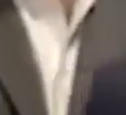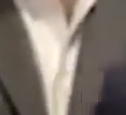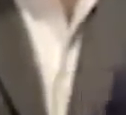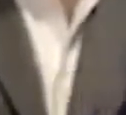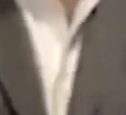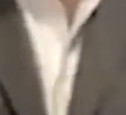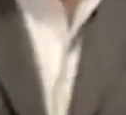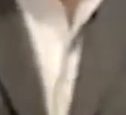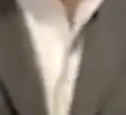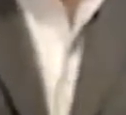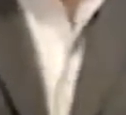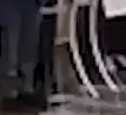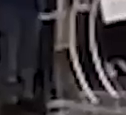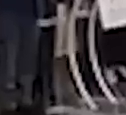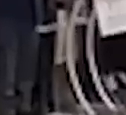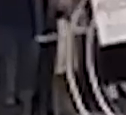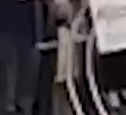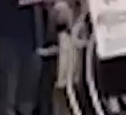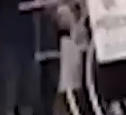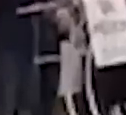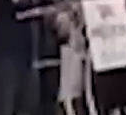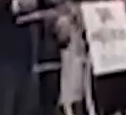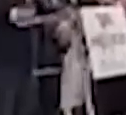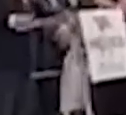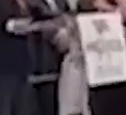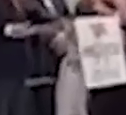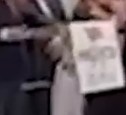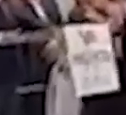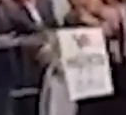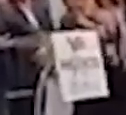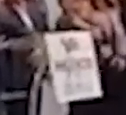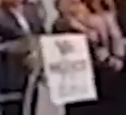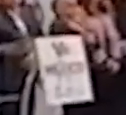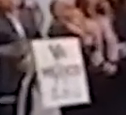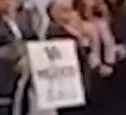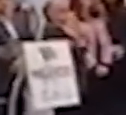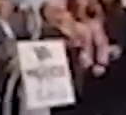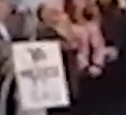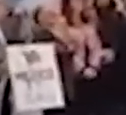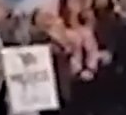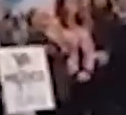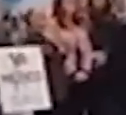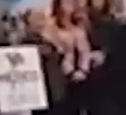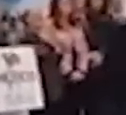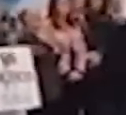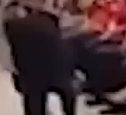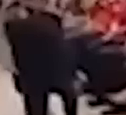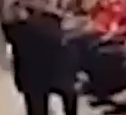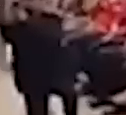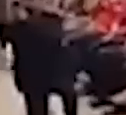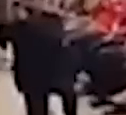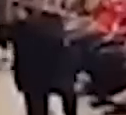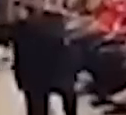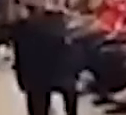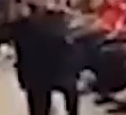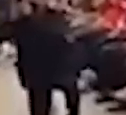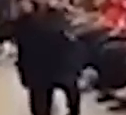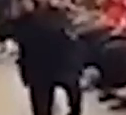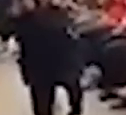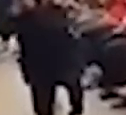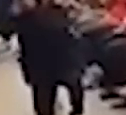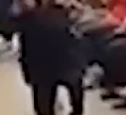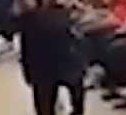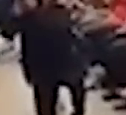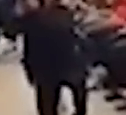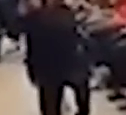contar con un aspirante fuerte. Una de las últimas encuestas sobre la sucesión presidencial, la publicada por